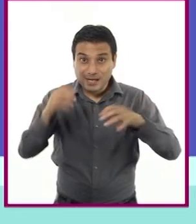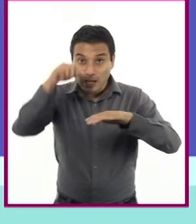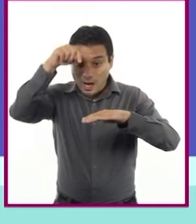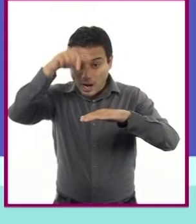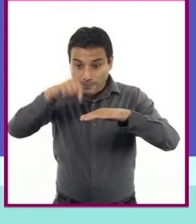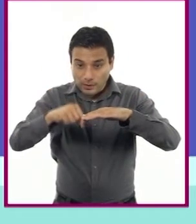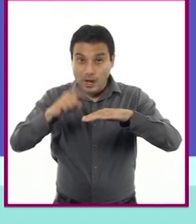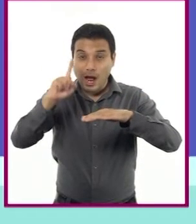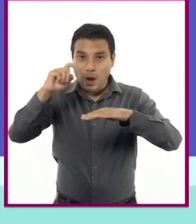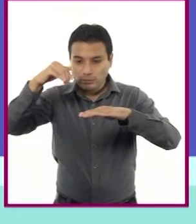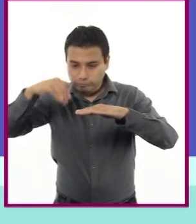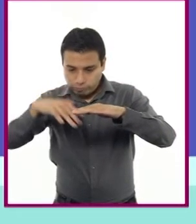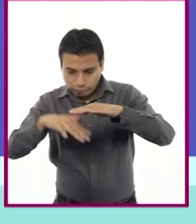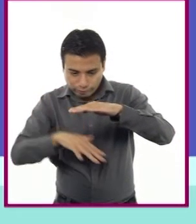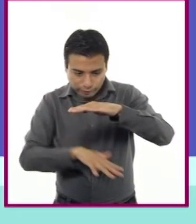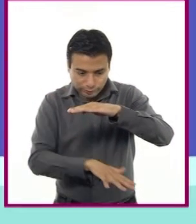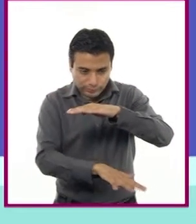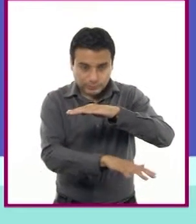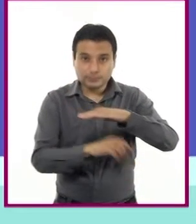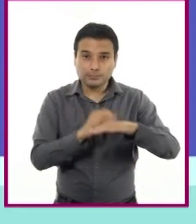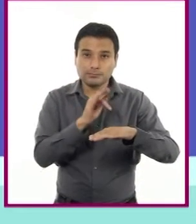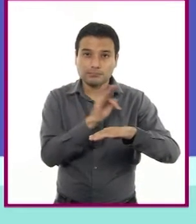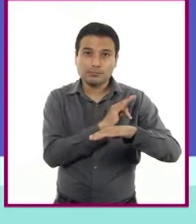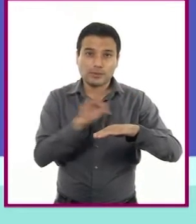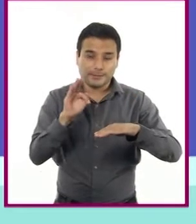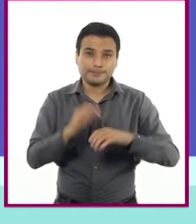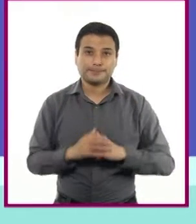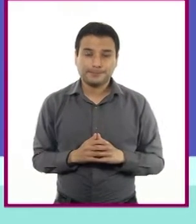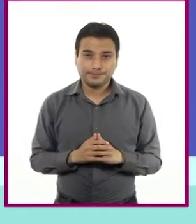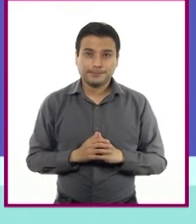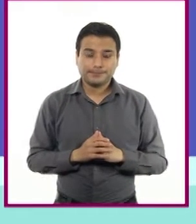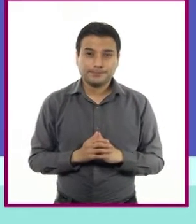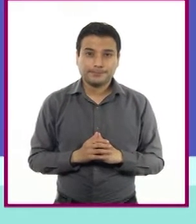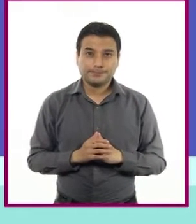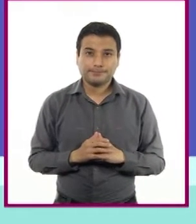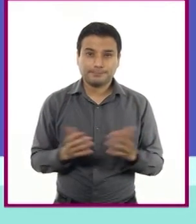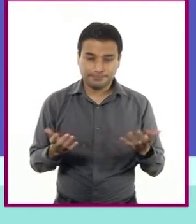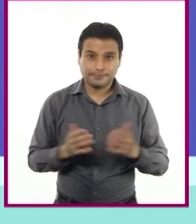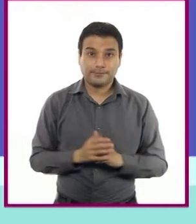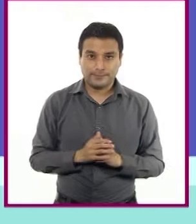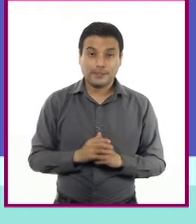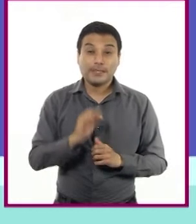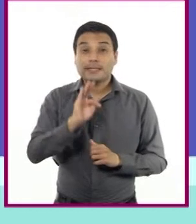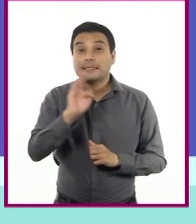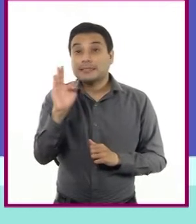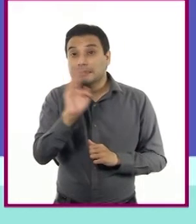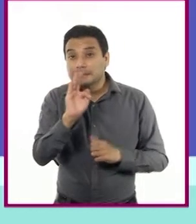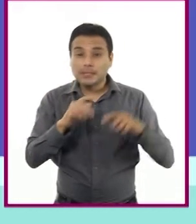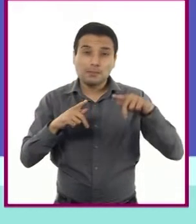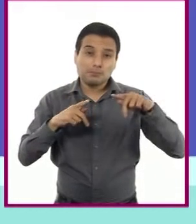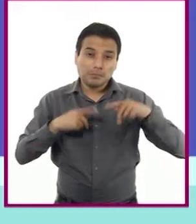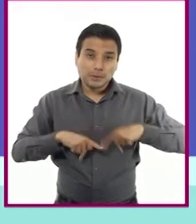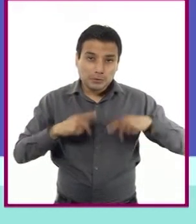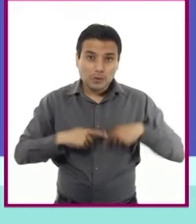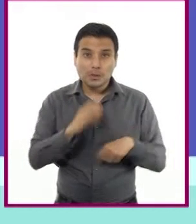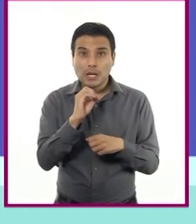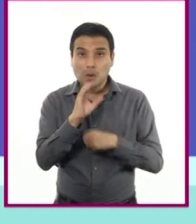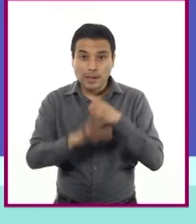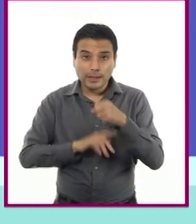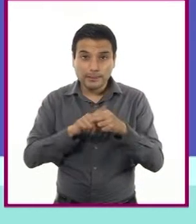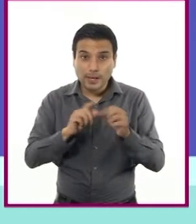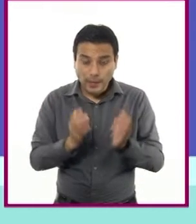tiempo para formar parte de un organismo vivo como el tuyo, pero tarde o temprano volverá a circular por ese gran